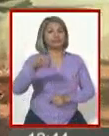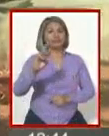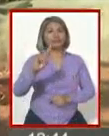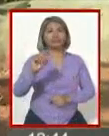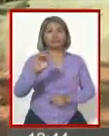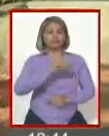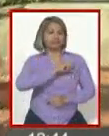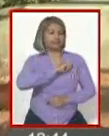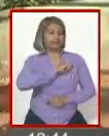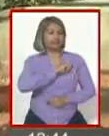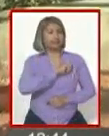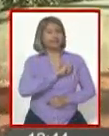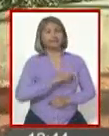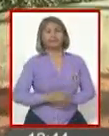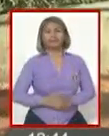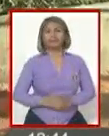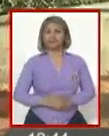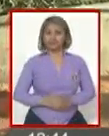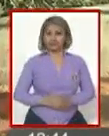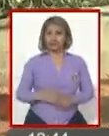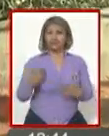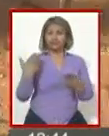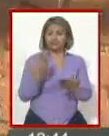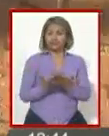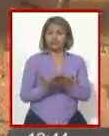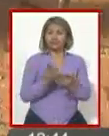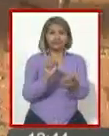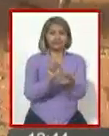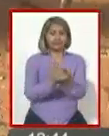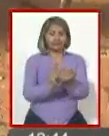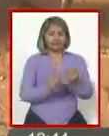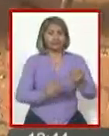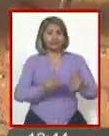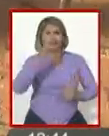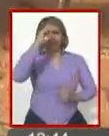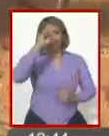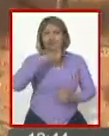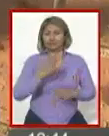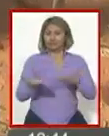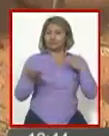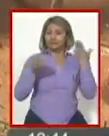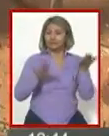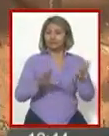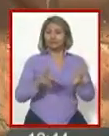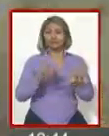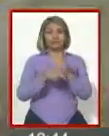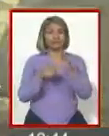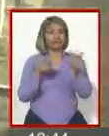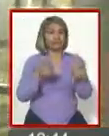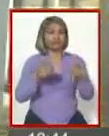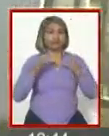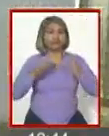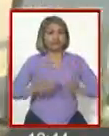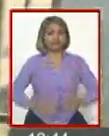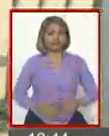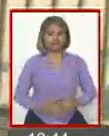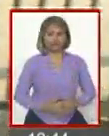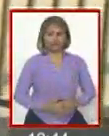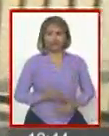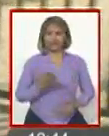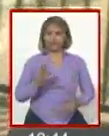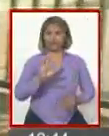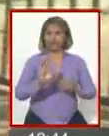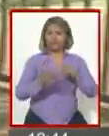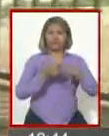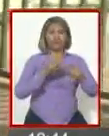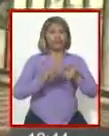Porongo, efectivos policiales de la División de Homicidios levantó el cuerpo del guardia de seguridad que perdió la vida luego de recibir un disparo de arma de fuego supuestamente por